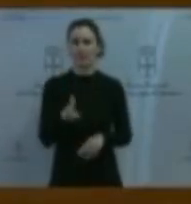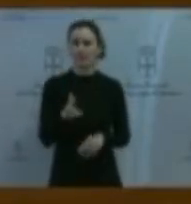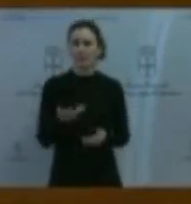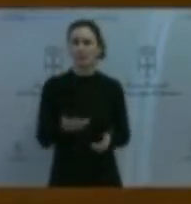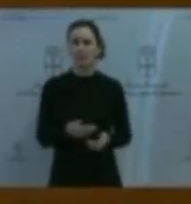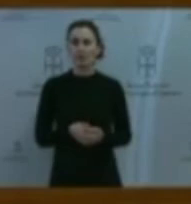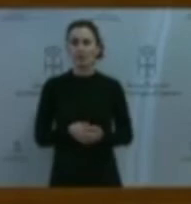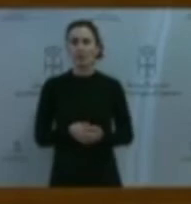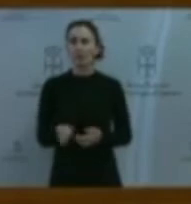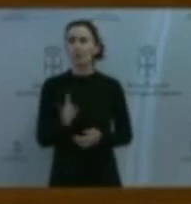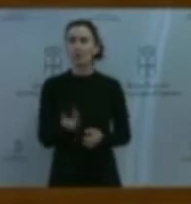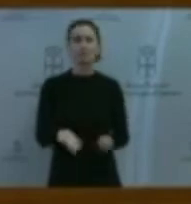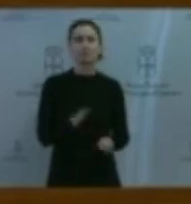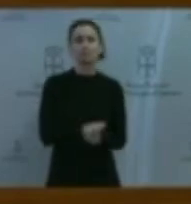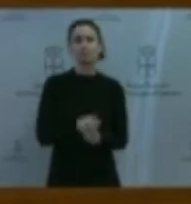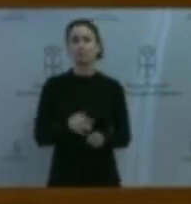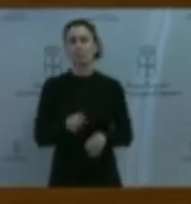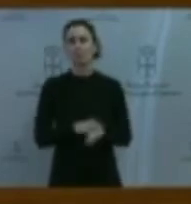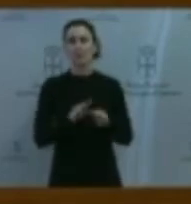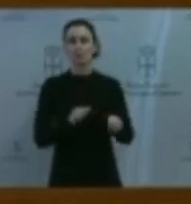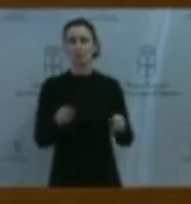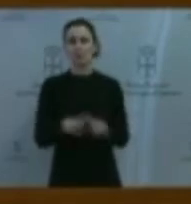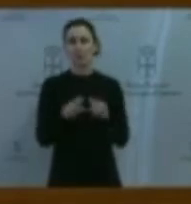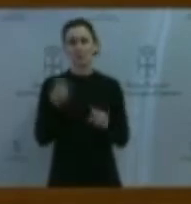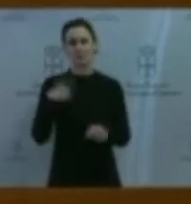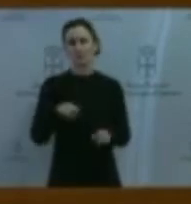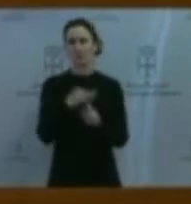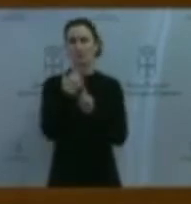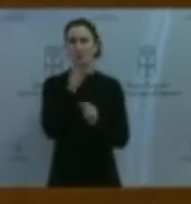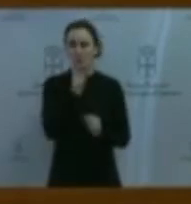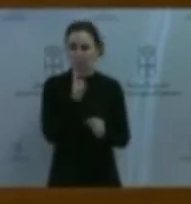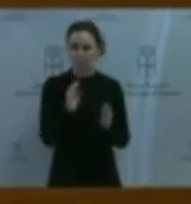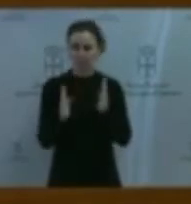curarnos también de lo que está pasando durante este tiempo.